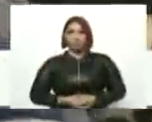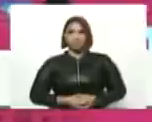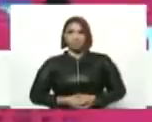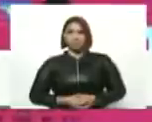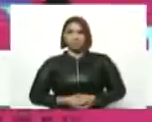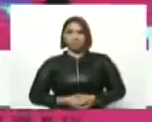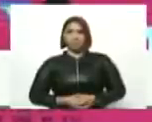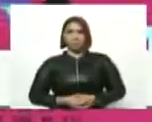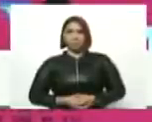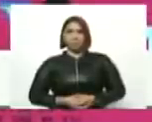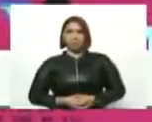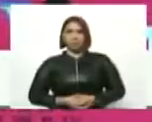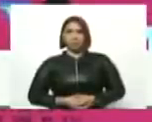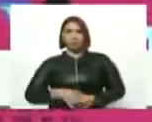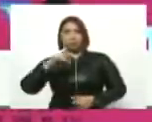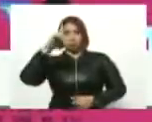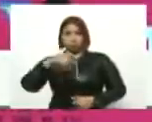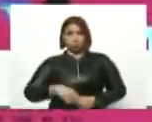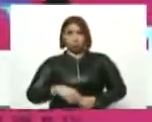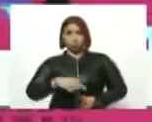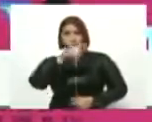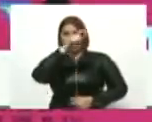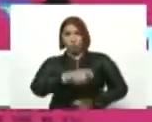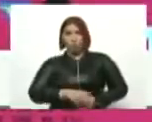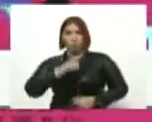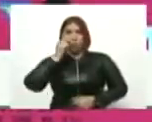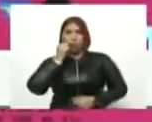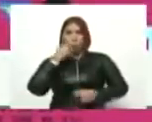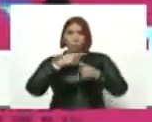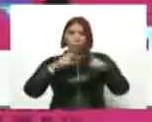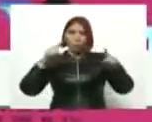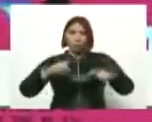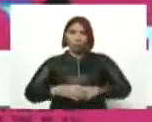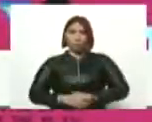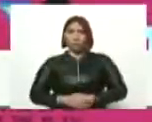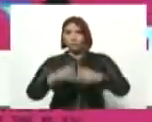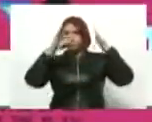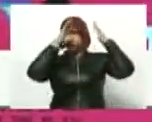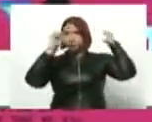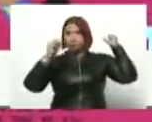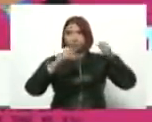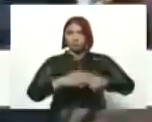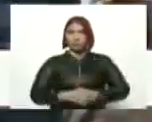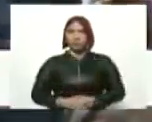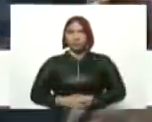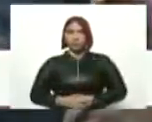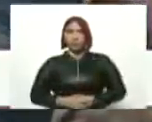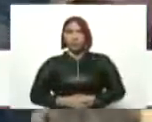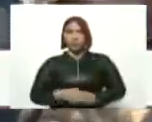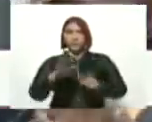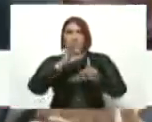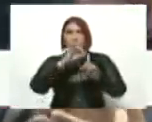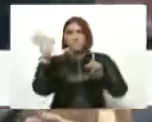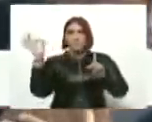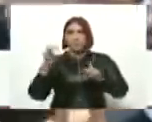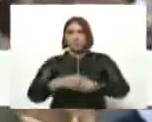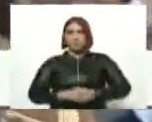embajador. Excelentísimo señor Fadi Al-Saben, embajador del Estado de Palestina. Un gran abrazo para